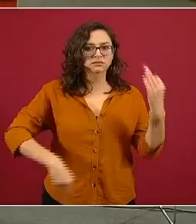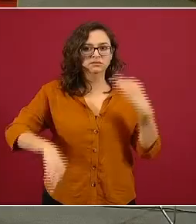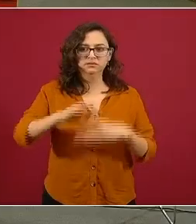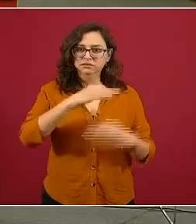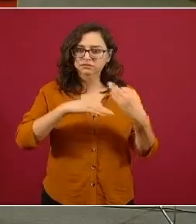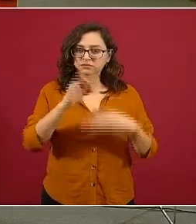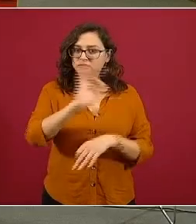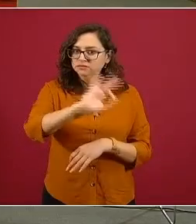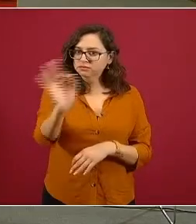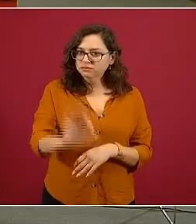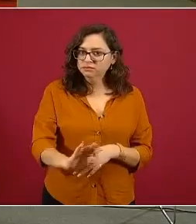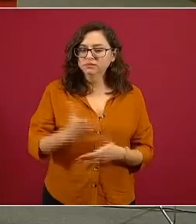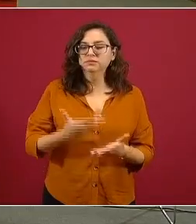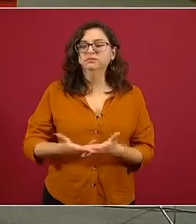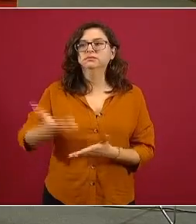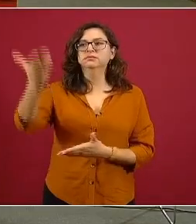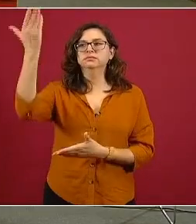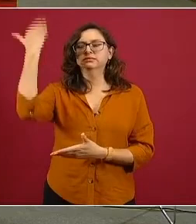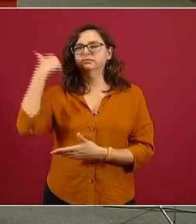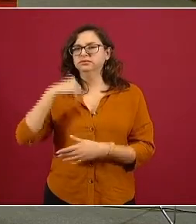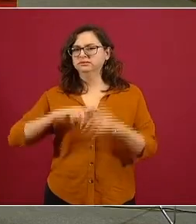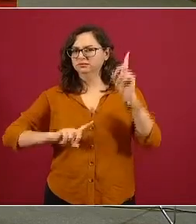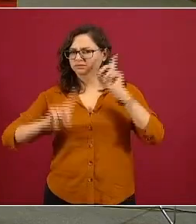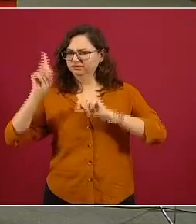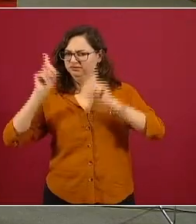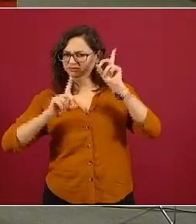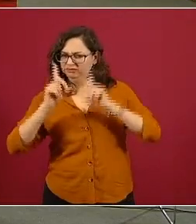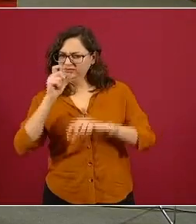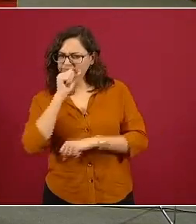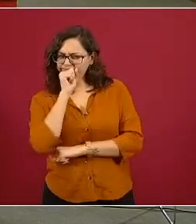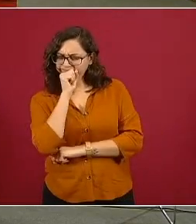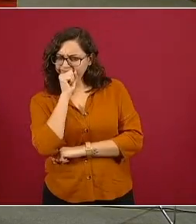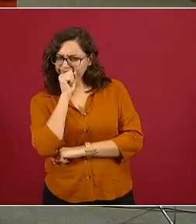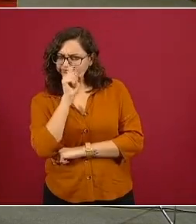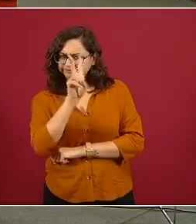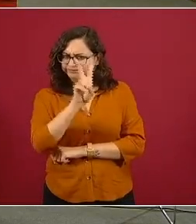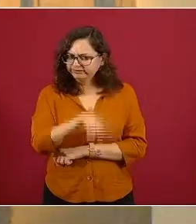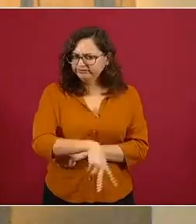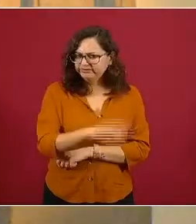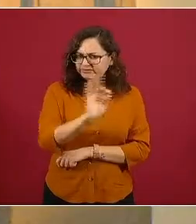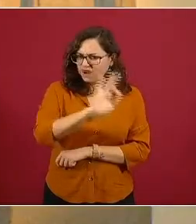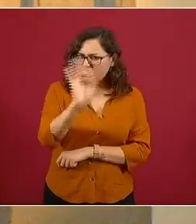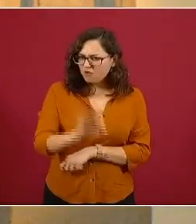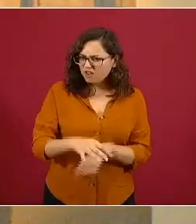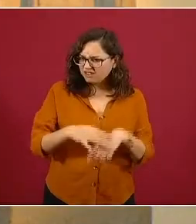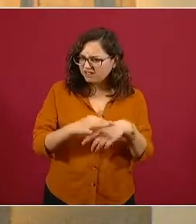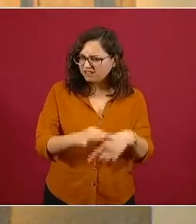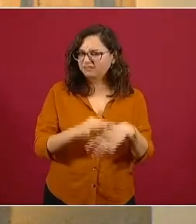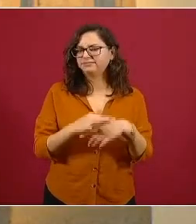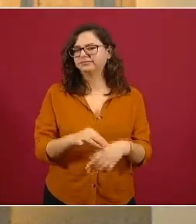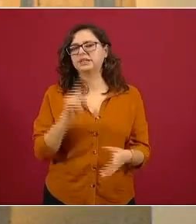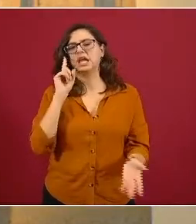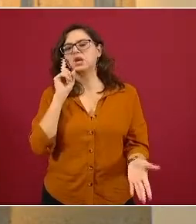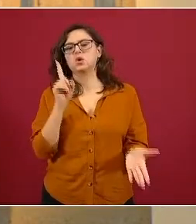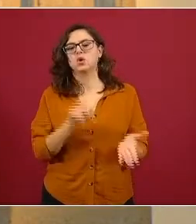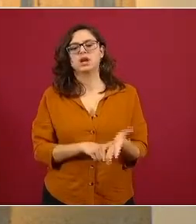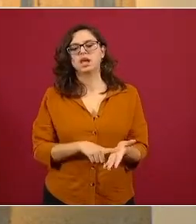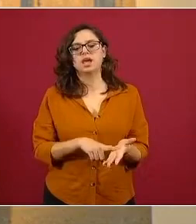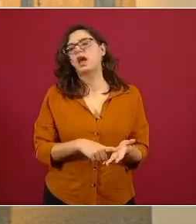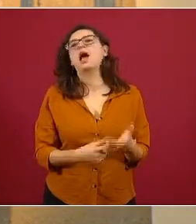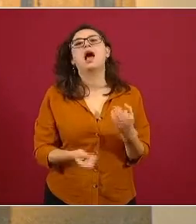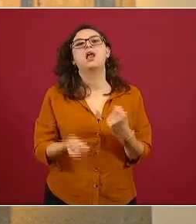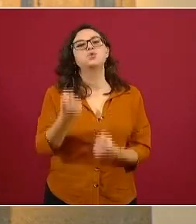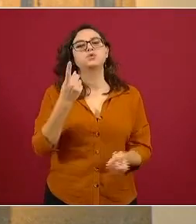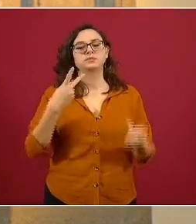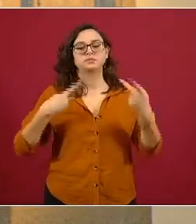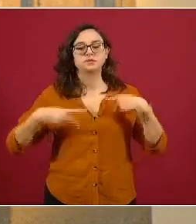En algunos años se cuestionaba mucho si efectivamente el Buen Fin tenía ofertas reales y algunas